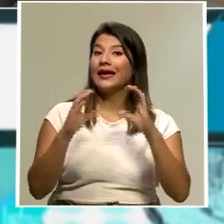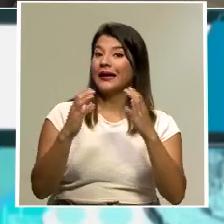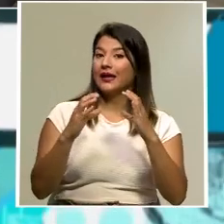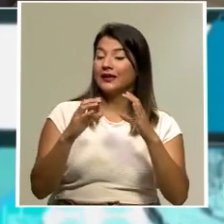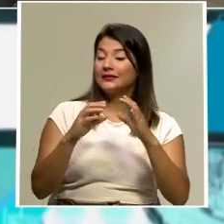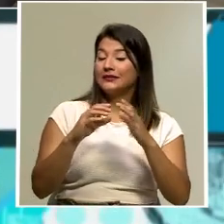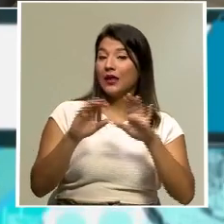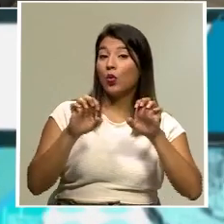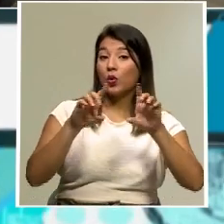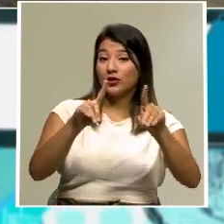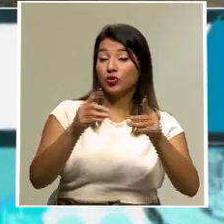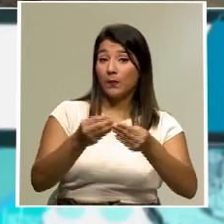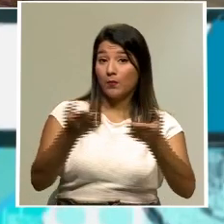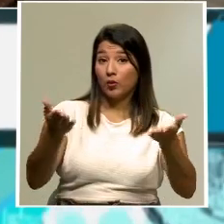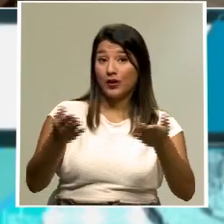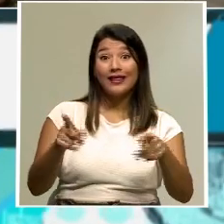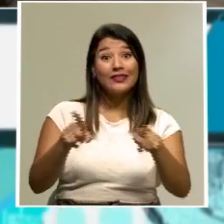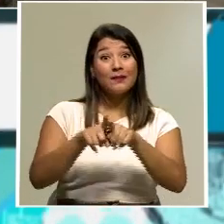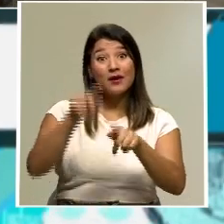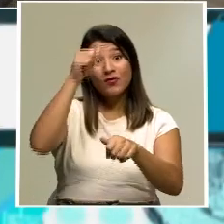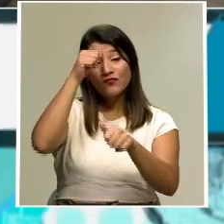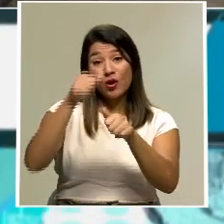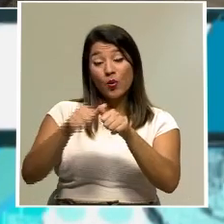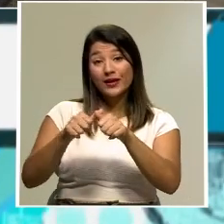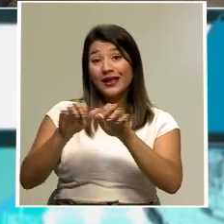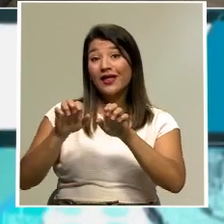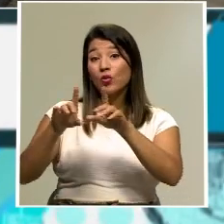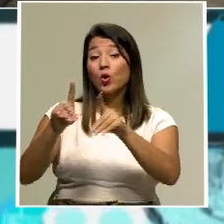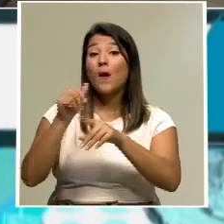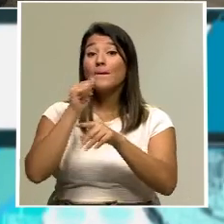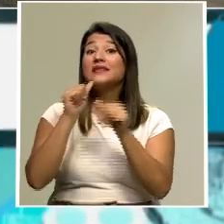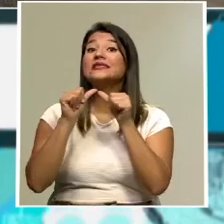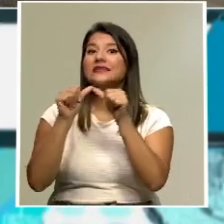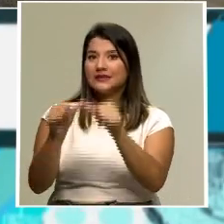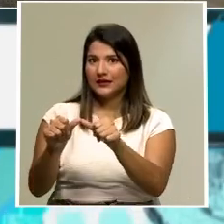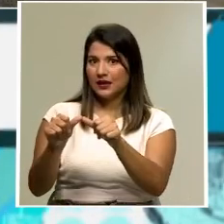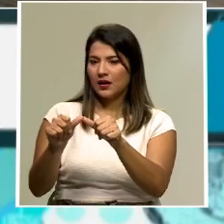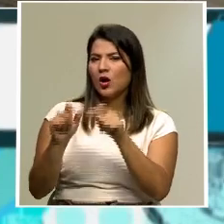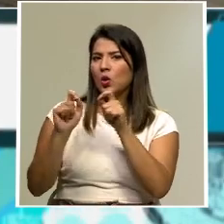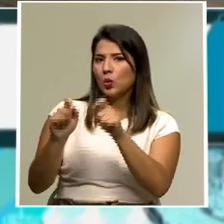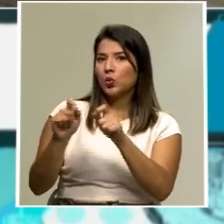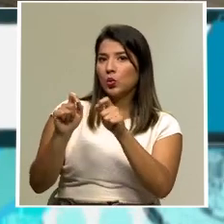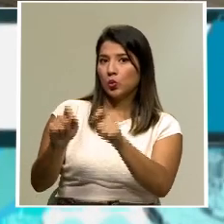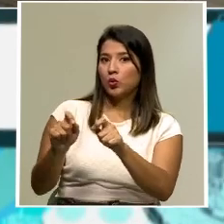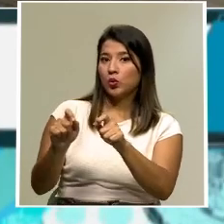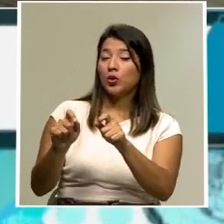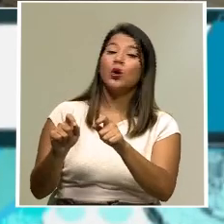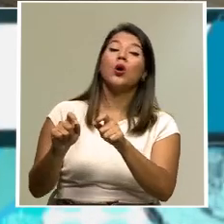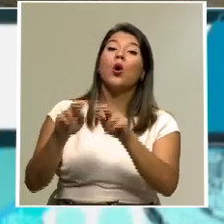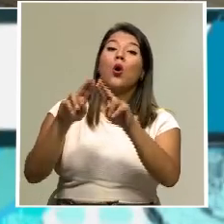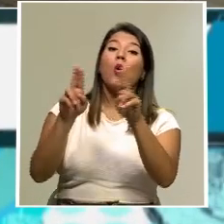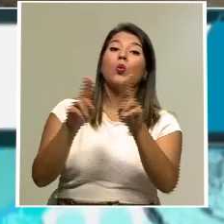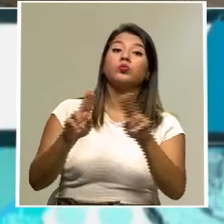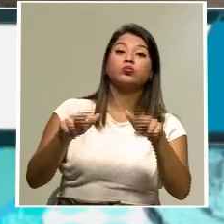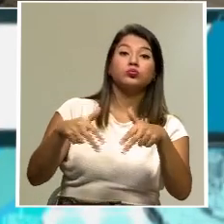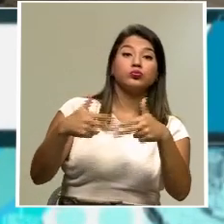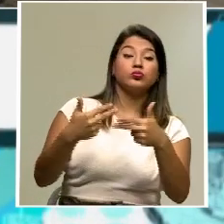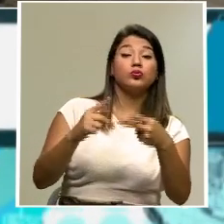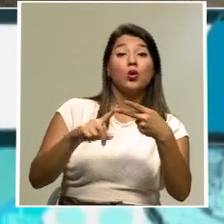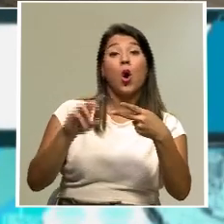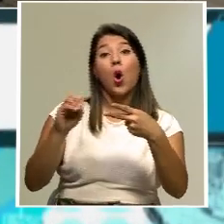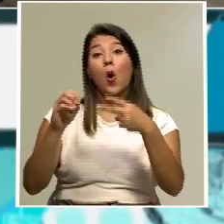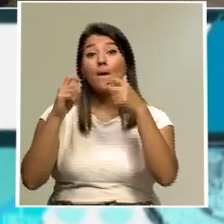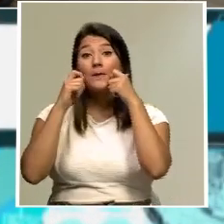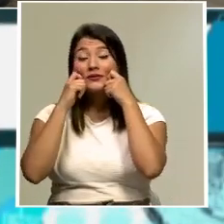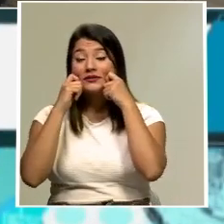también el sector privado pues seguirá impartiendo clases ya sea de manera digital, ya sea de manera